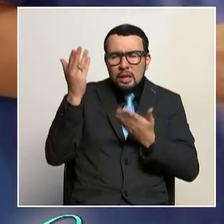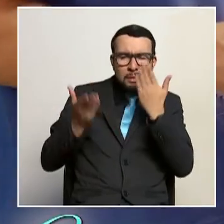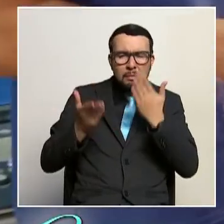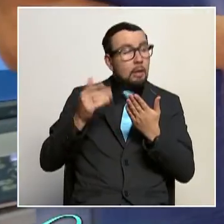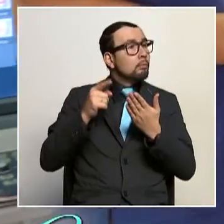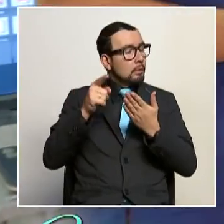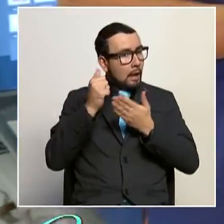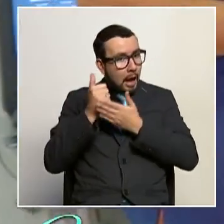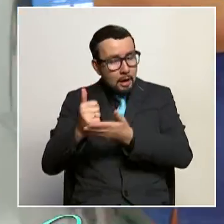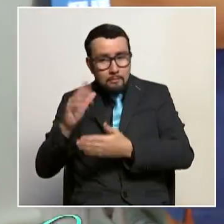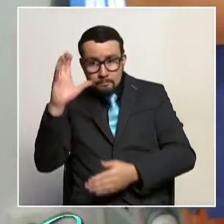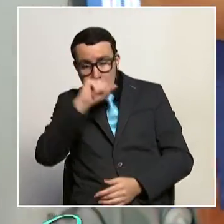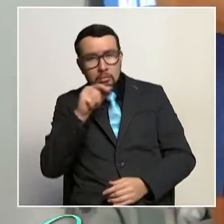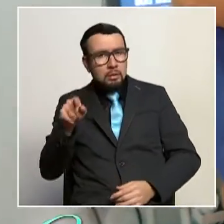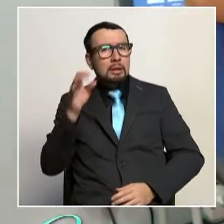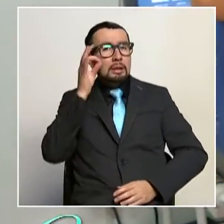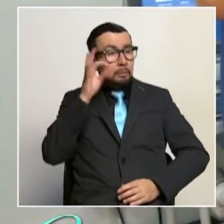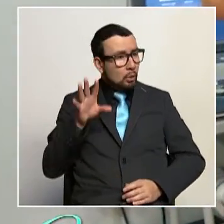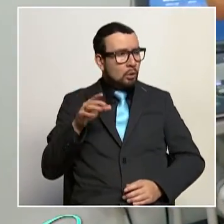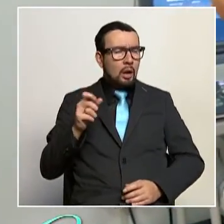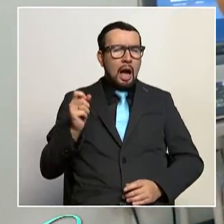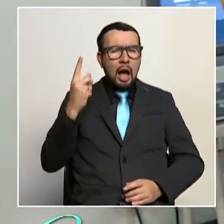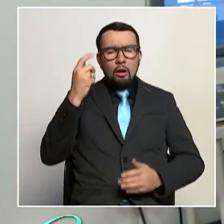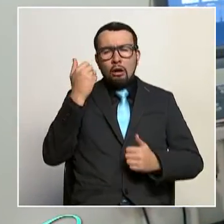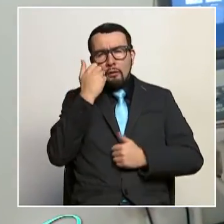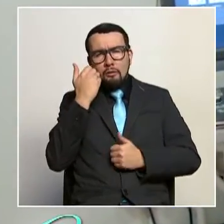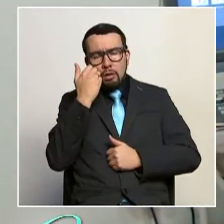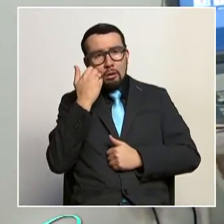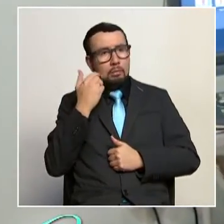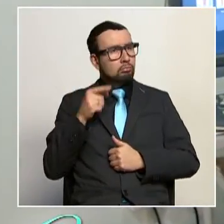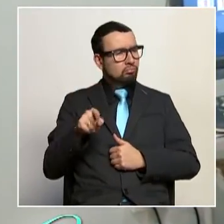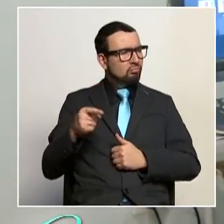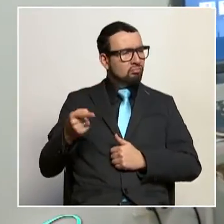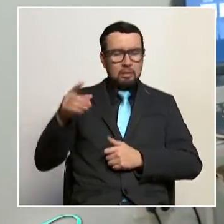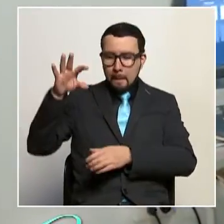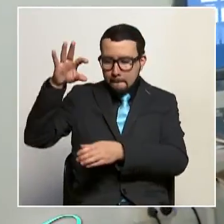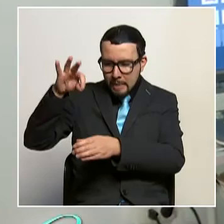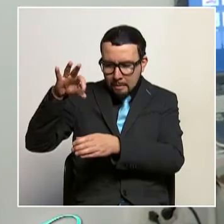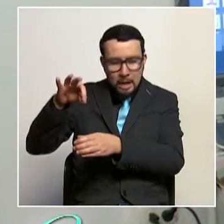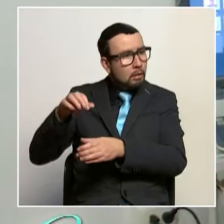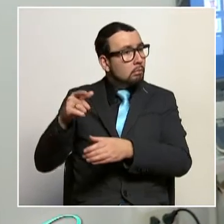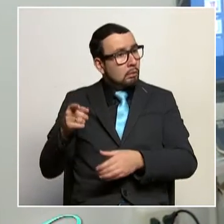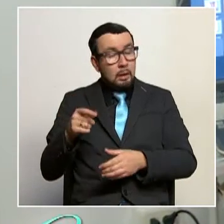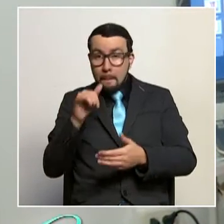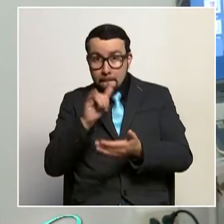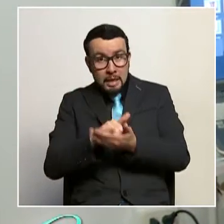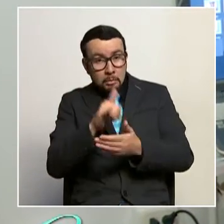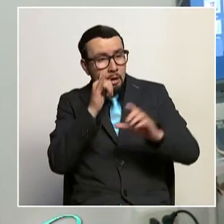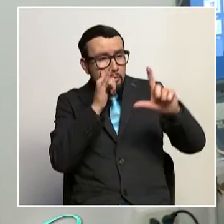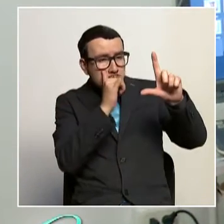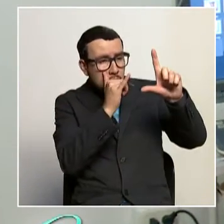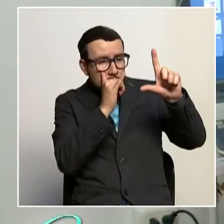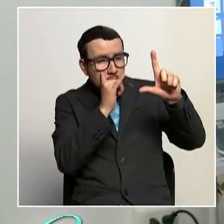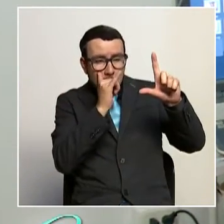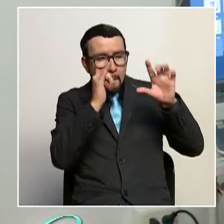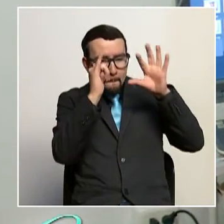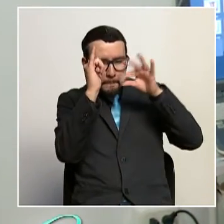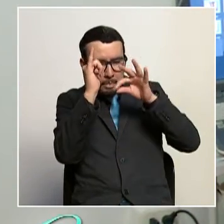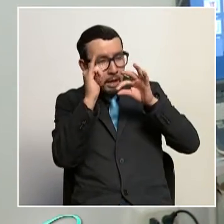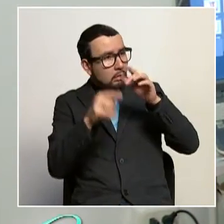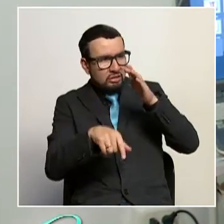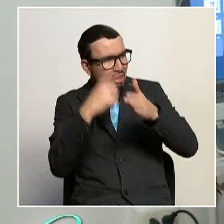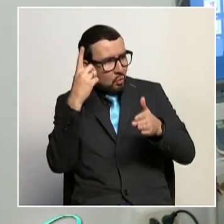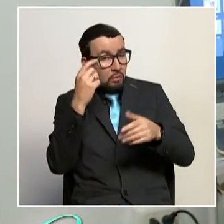ustedes que esté haciendo una lesión maligna. ¿Qué es lo que se aplica? Se hace en el mismo acto cuando se está haciendo la citología